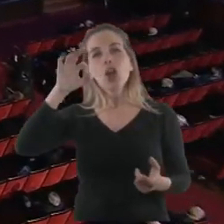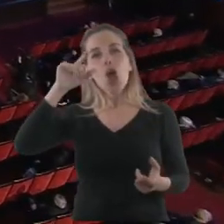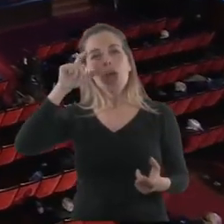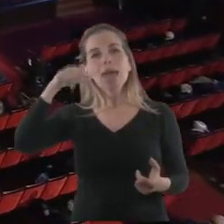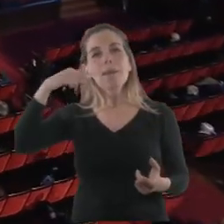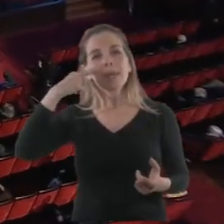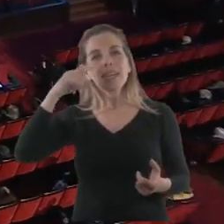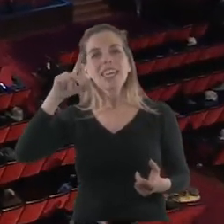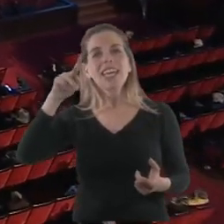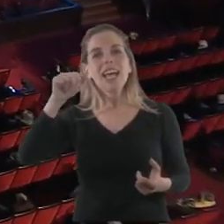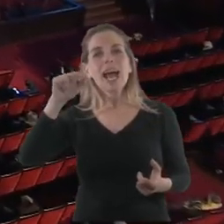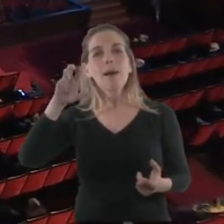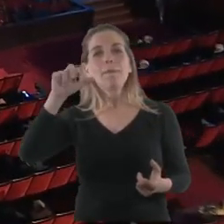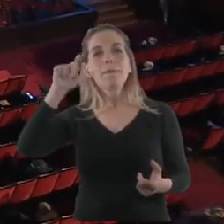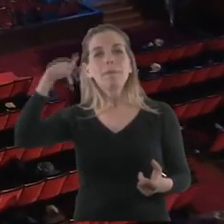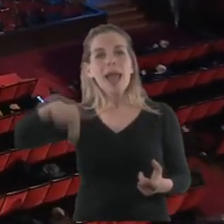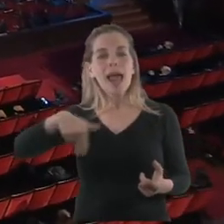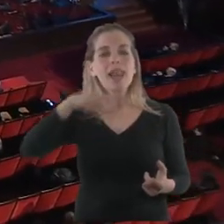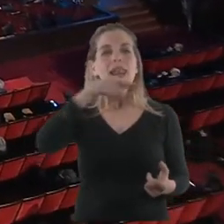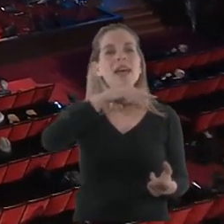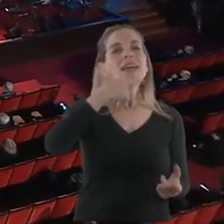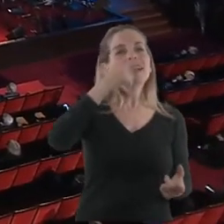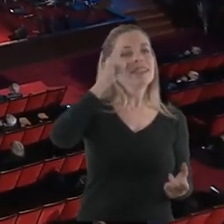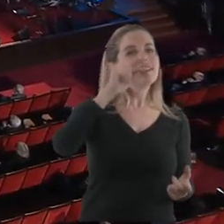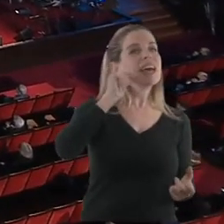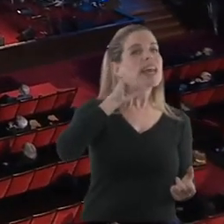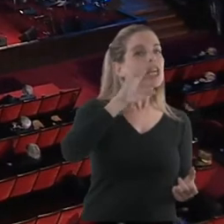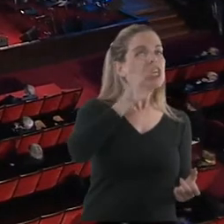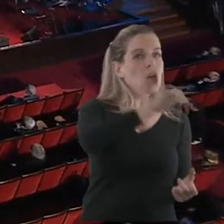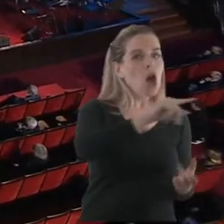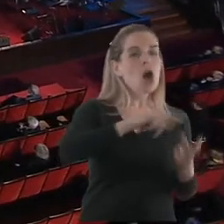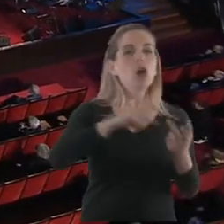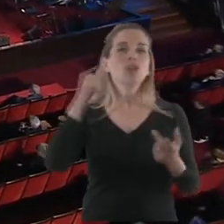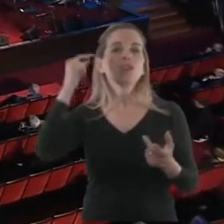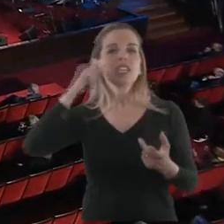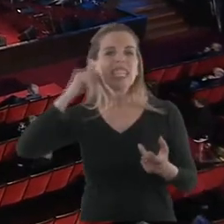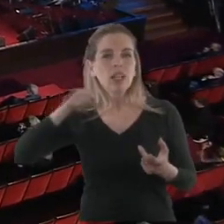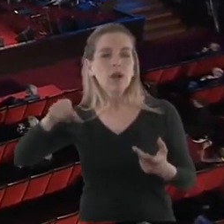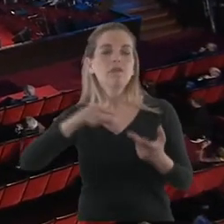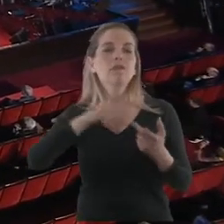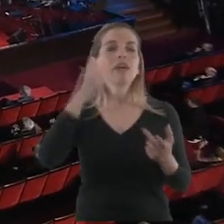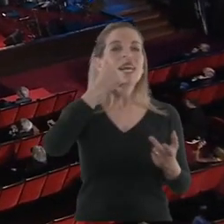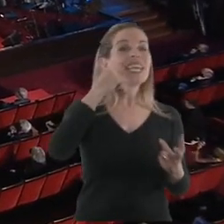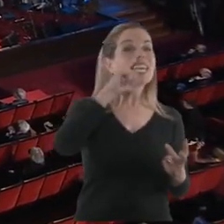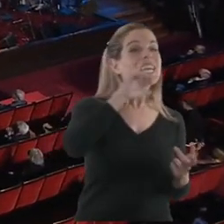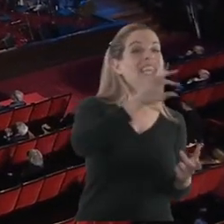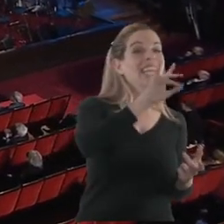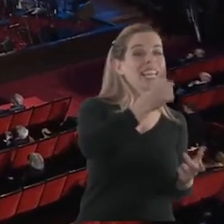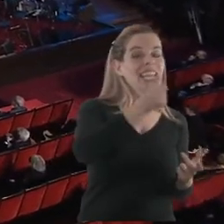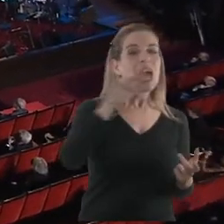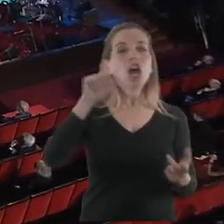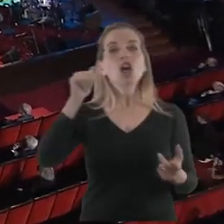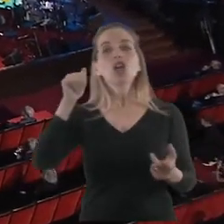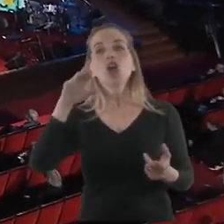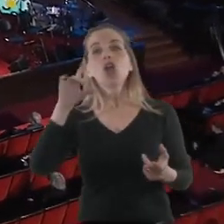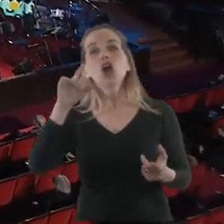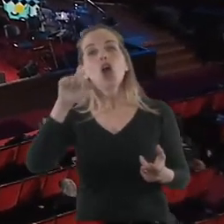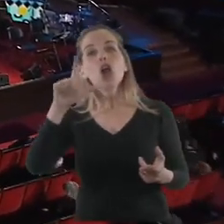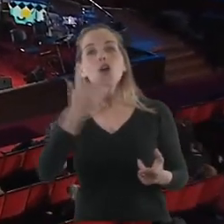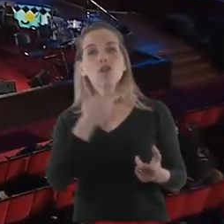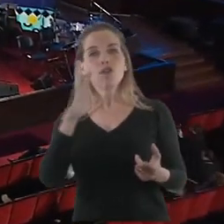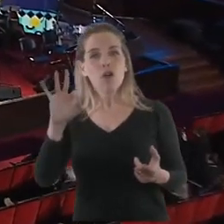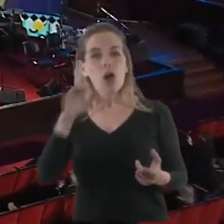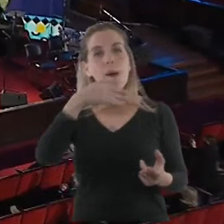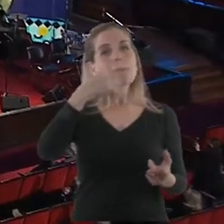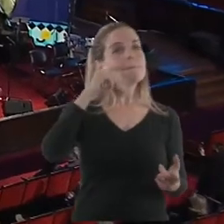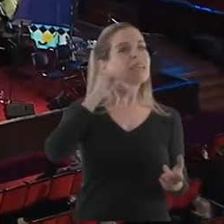Kaplan, Sergio Kaufman, Axel Kicillof, Hilda Kogan, Alberto Rodolfo Kornblit,